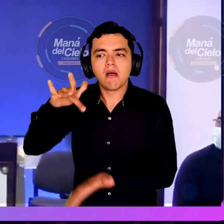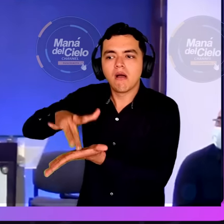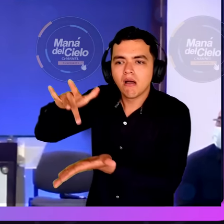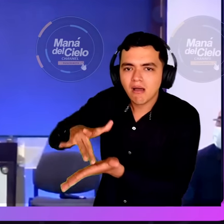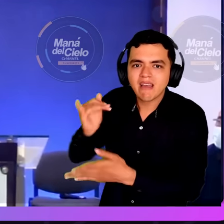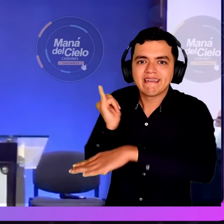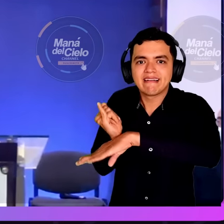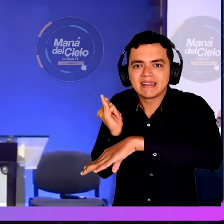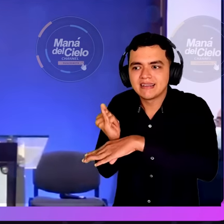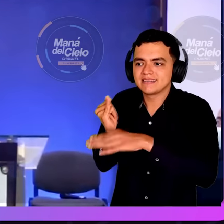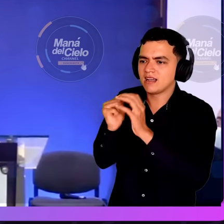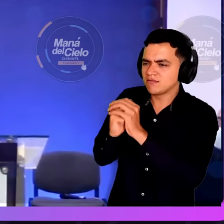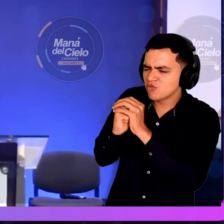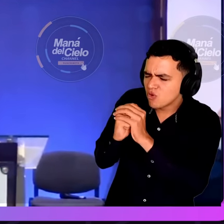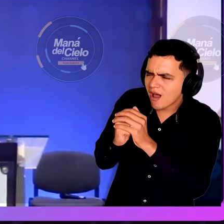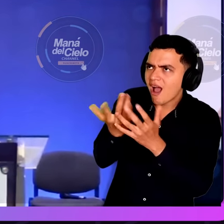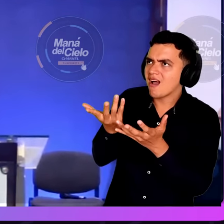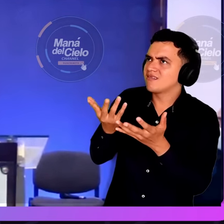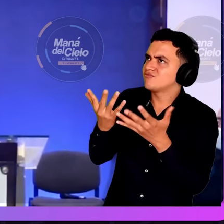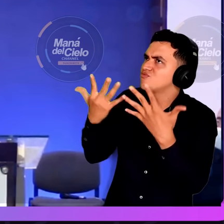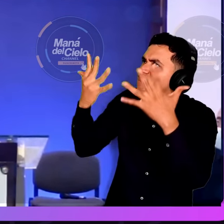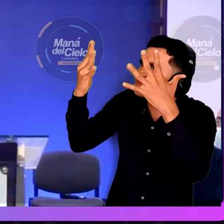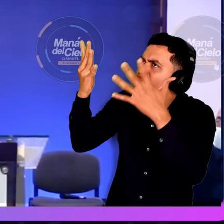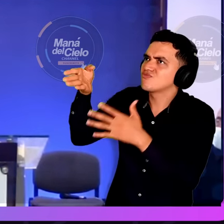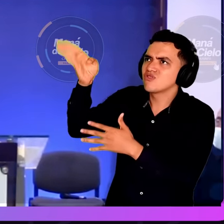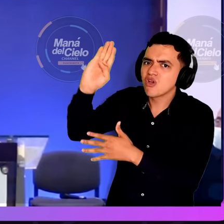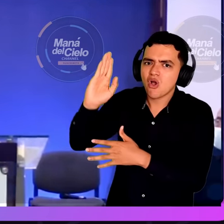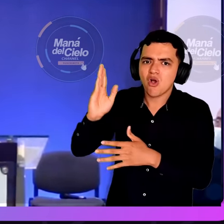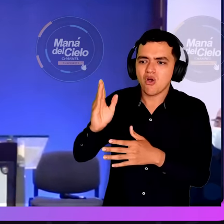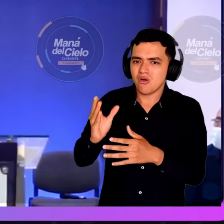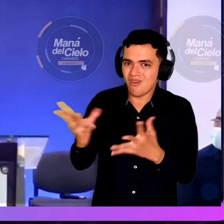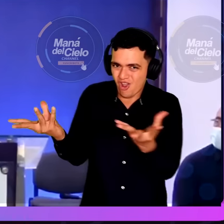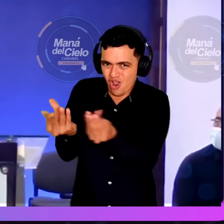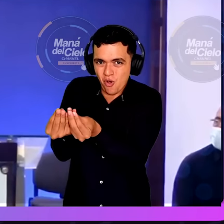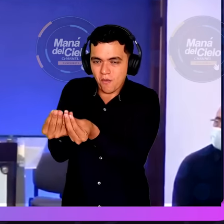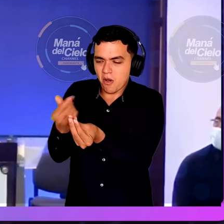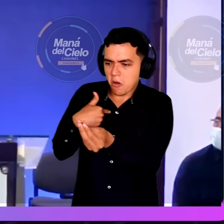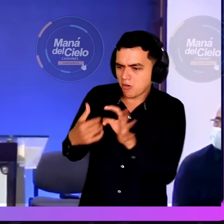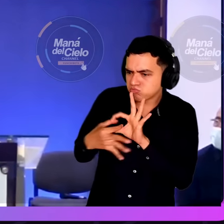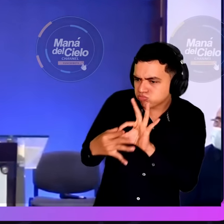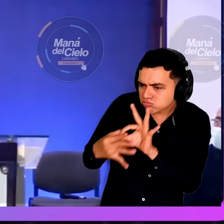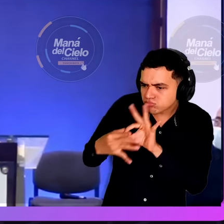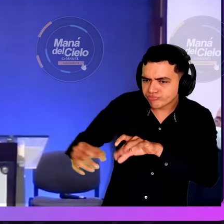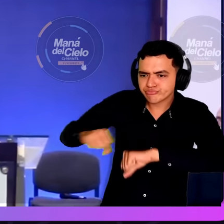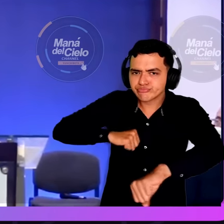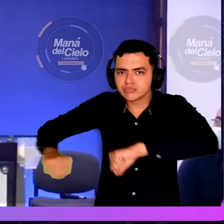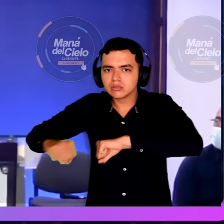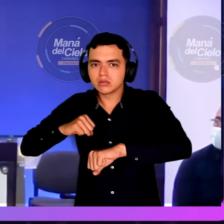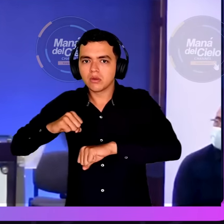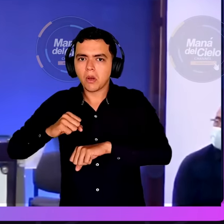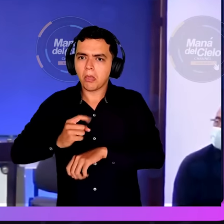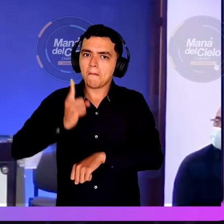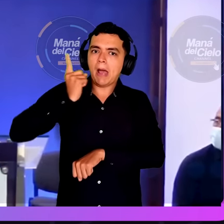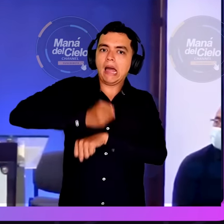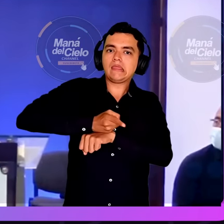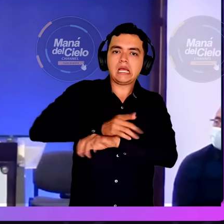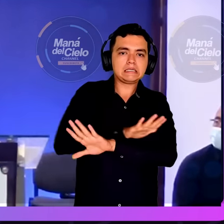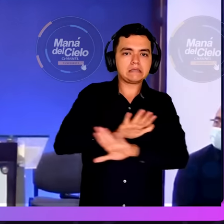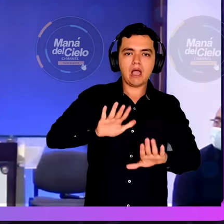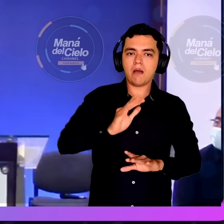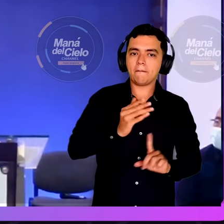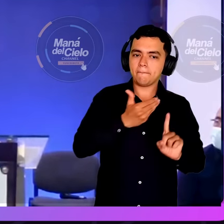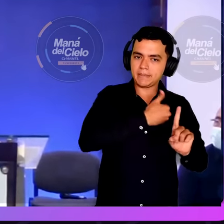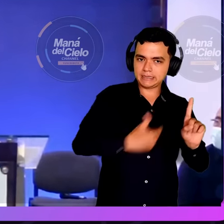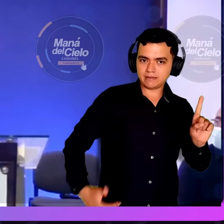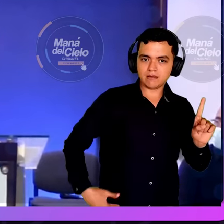y luego entonces iba y preparaba algún alimento, alguna cosa, y si mi esposo no estaba, yo seguía mi programa de oración. Pero resulta que montaron como un circo ahí